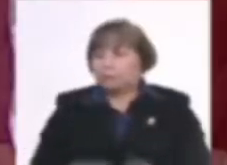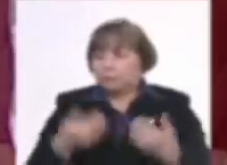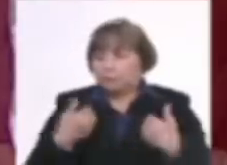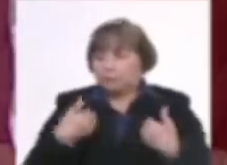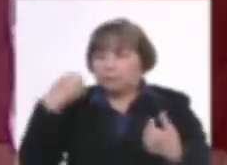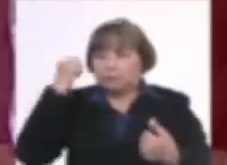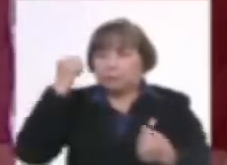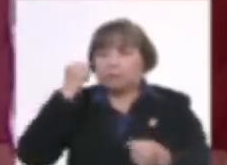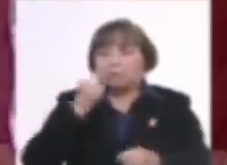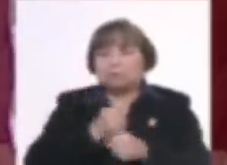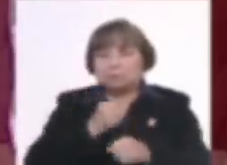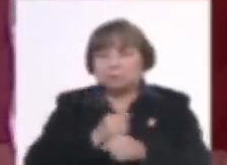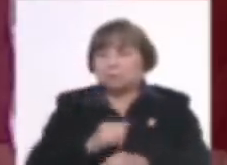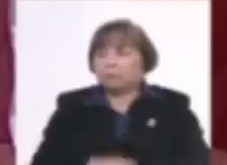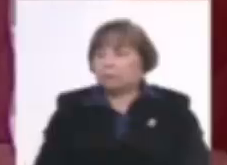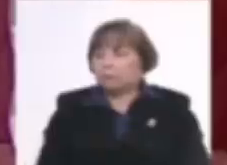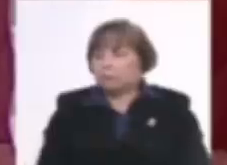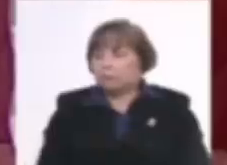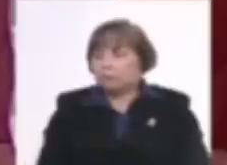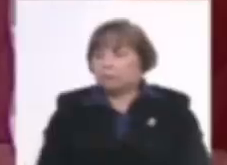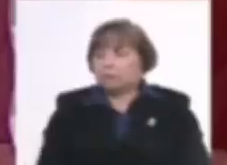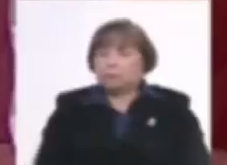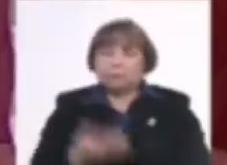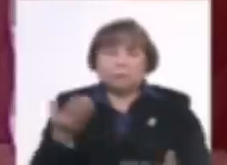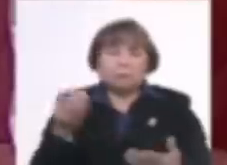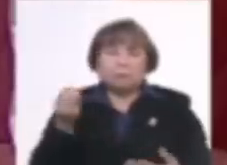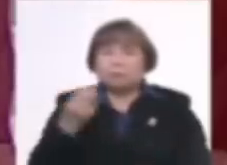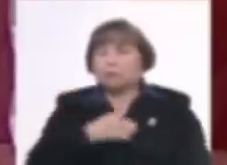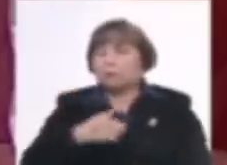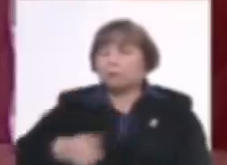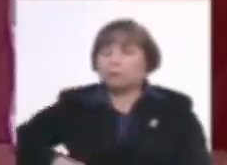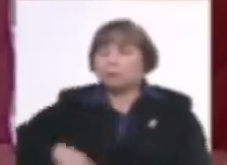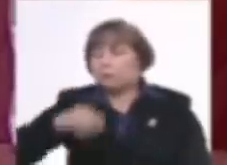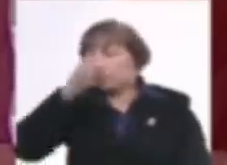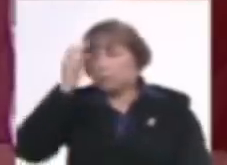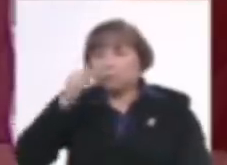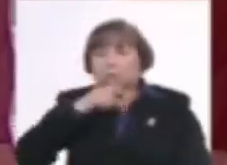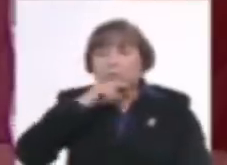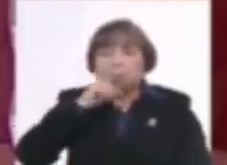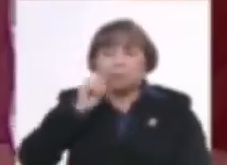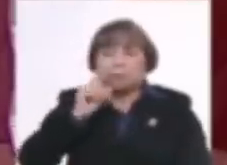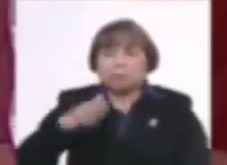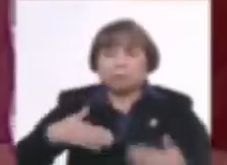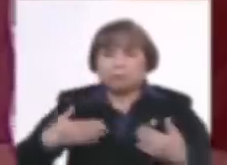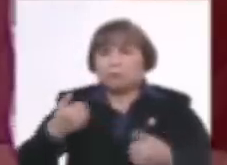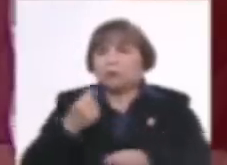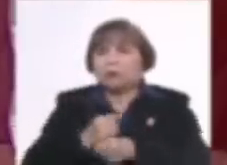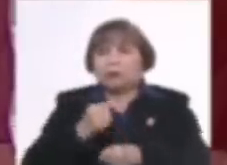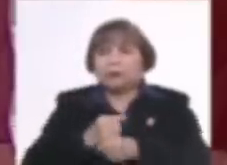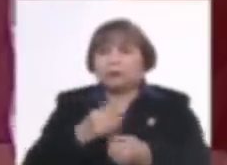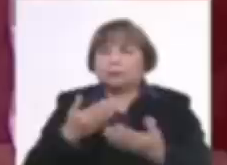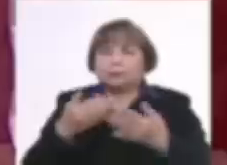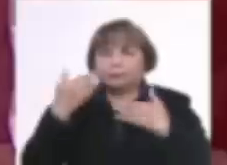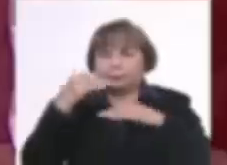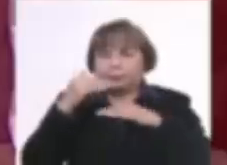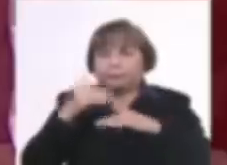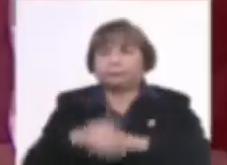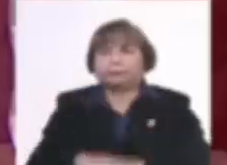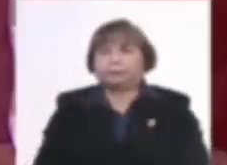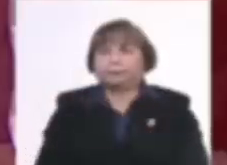tengo derecho a trabajar. O por ser familia del presidente, de la primera dama, no puedo laborar. De las